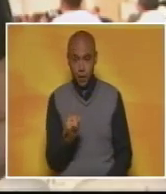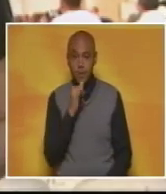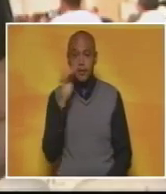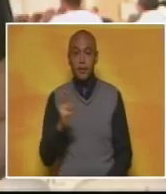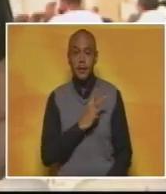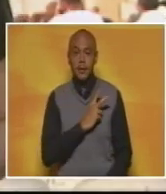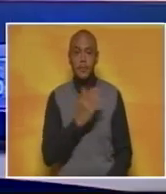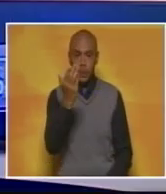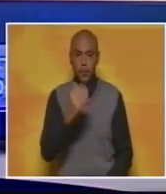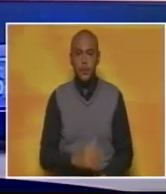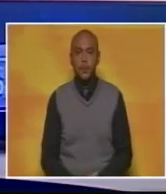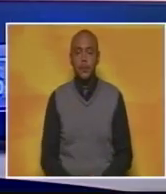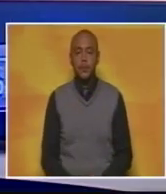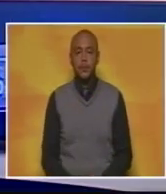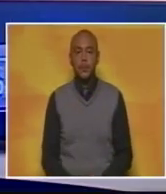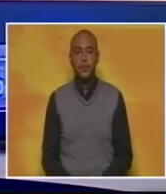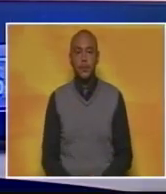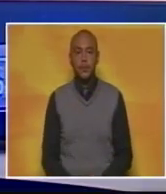Noticiero Venevisión.